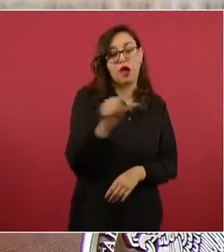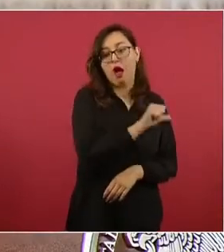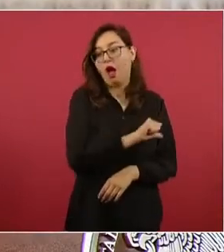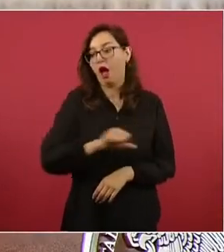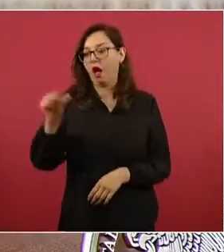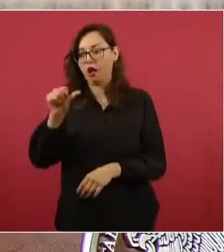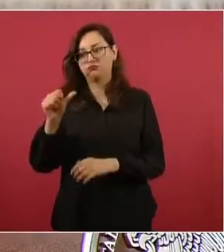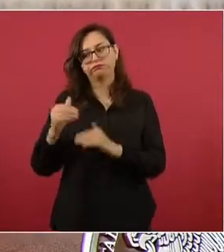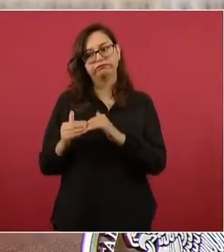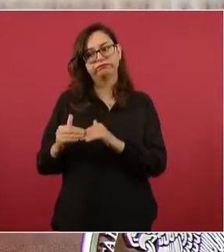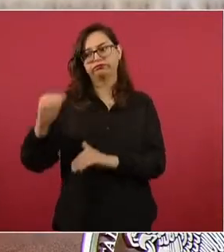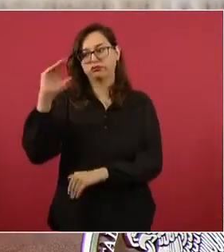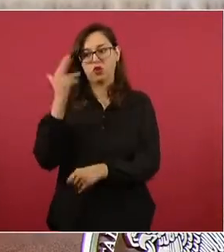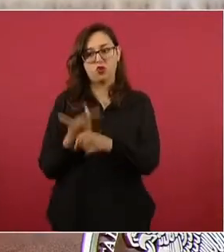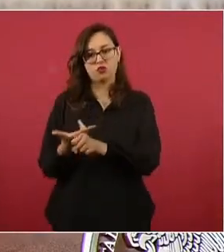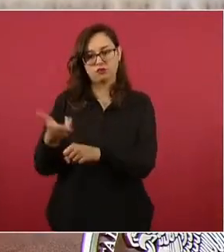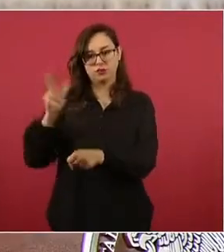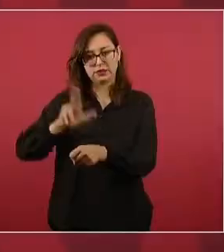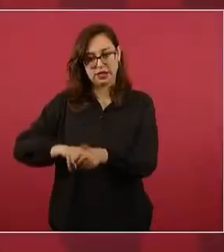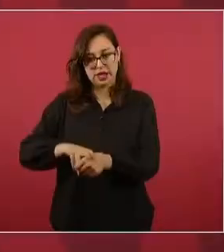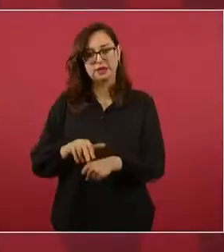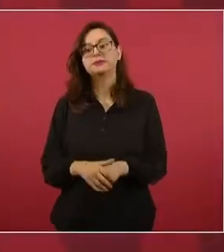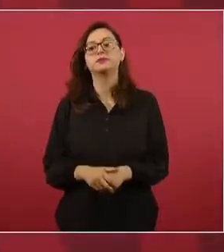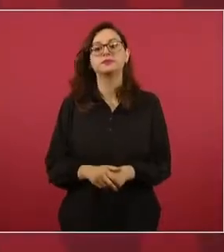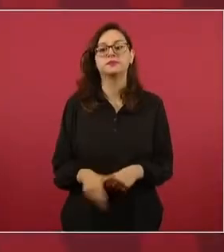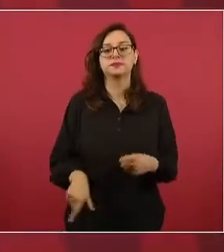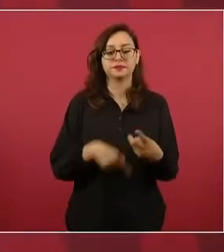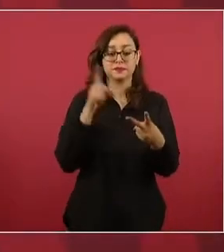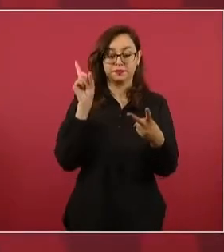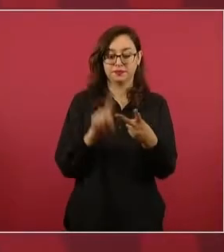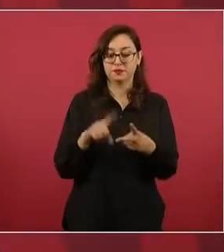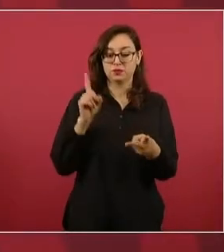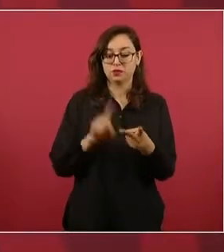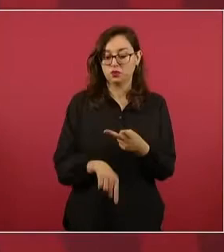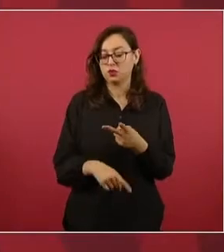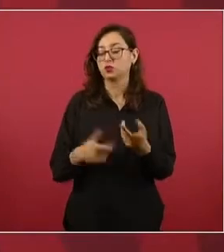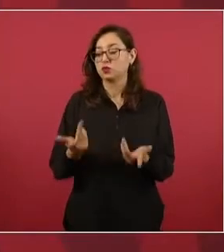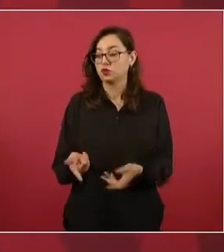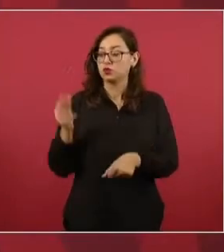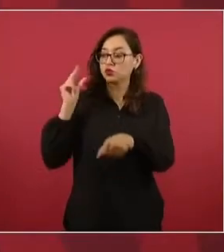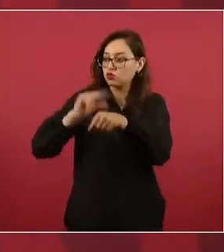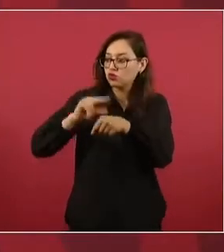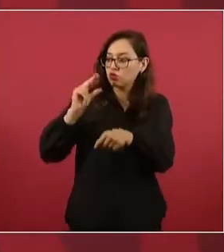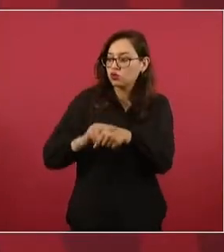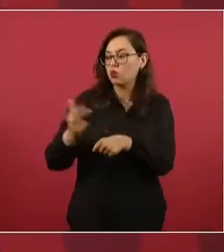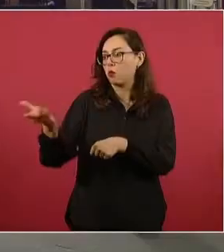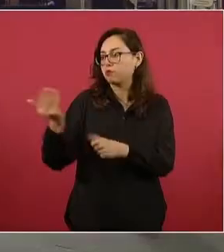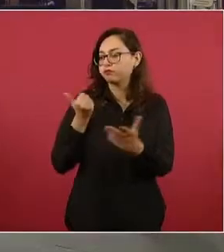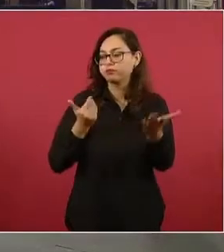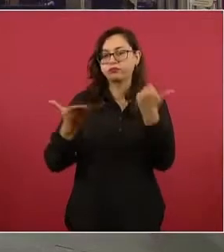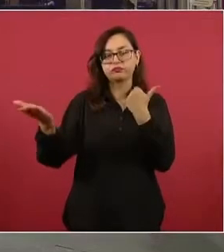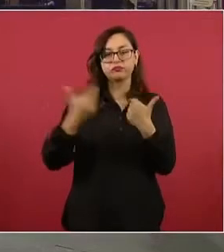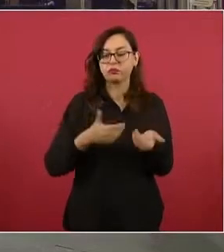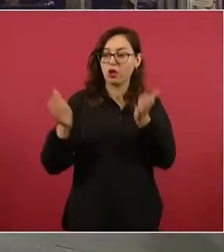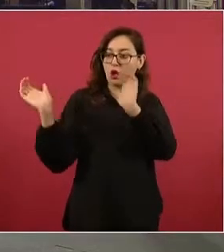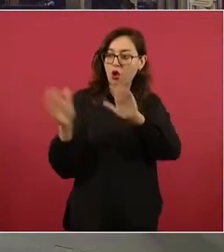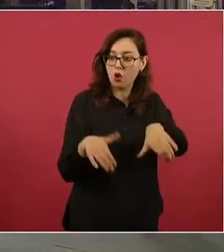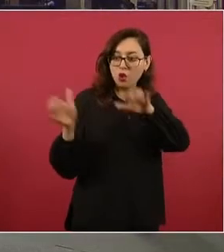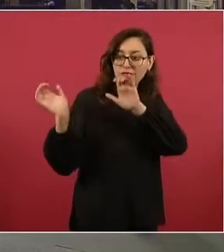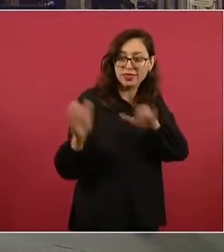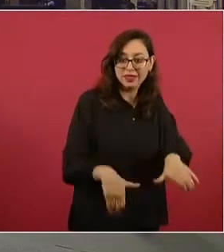primero. Lo segundo, que no falten los médicos. Y aquí estamos frente a un problema